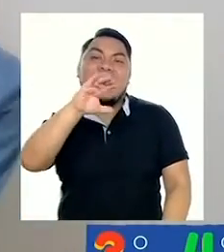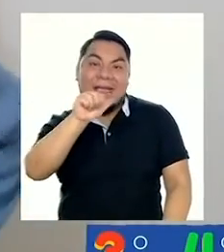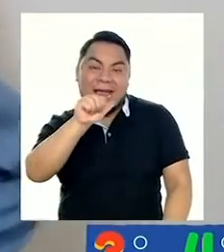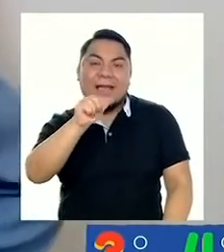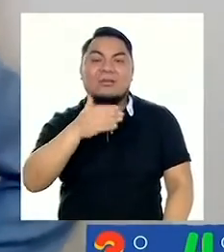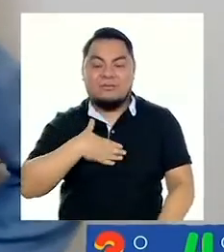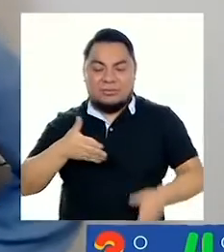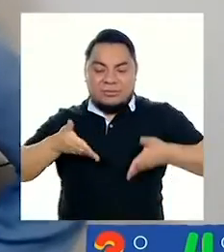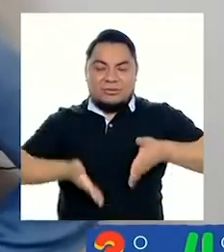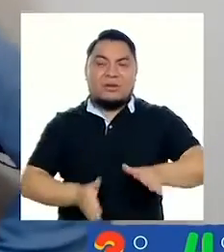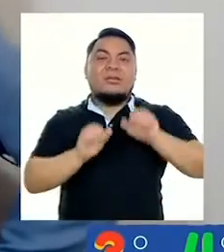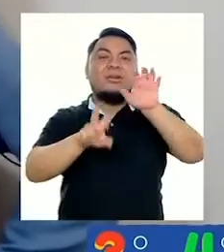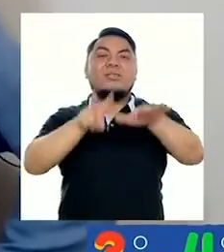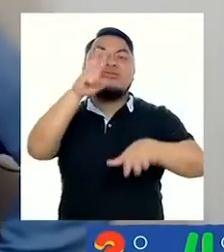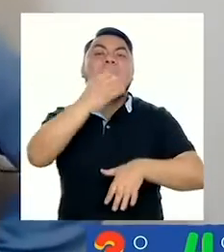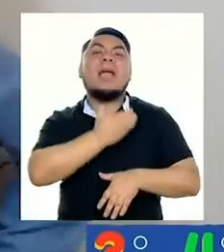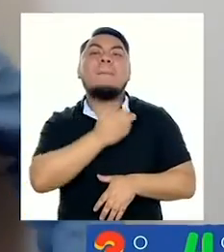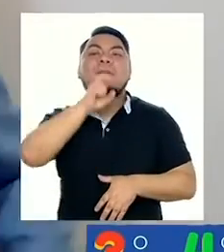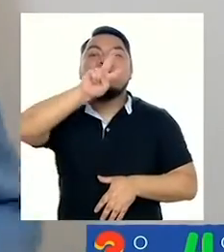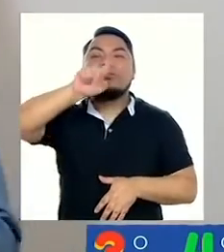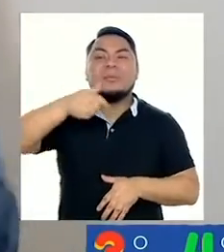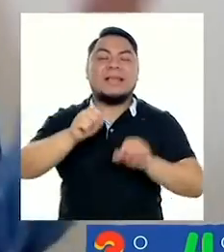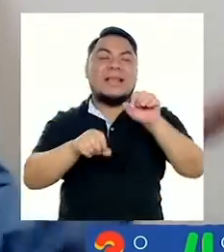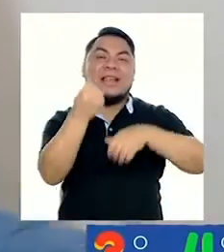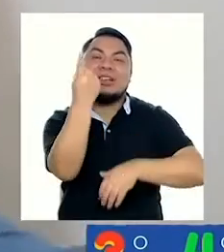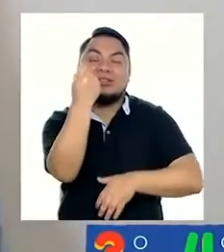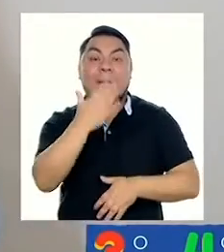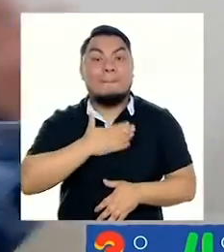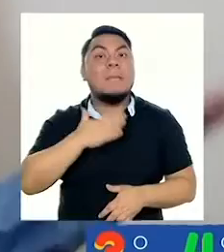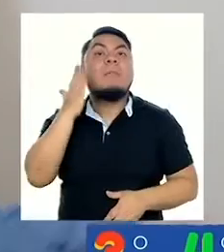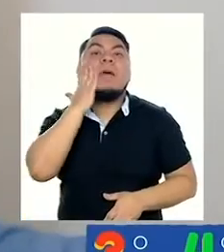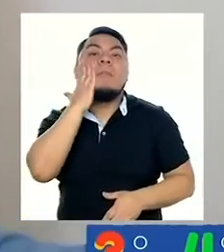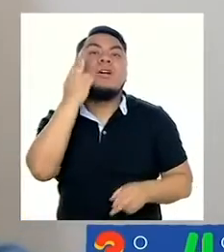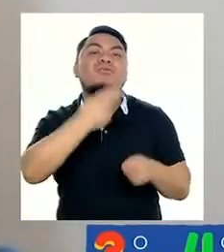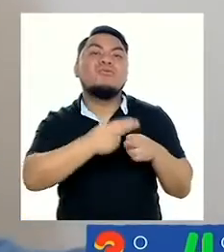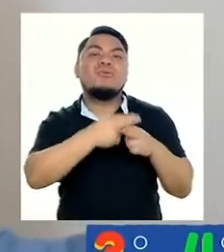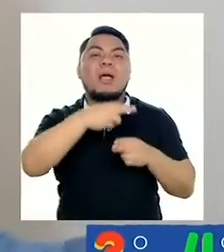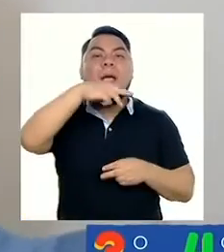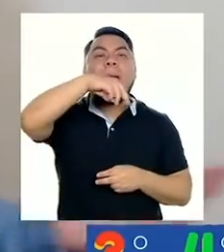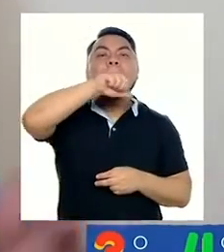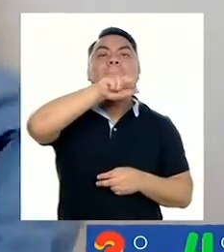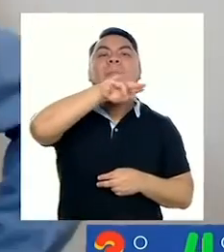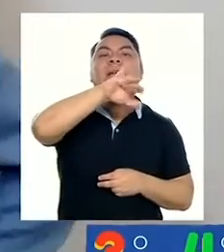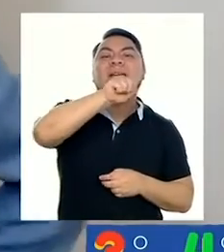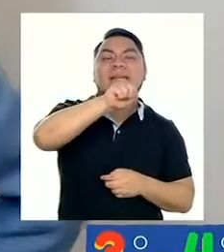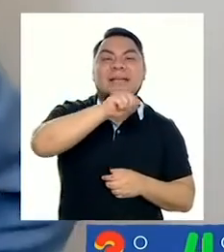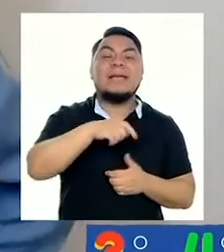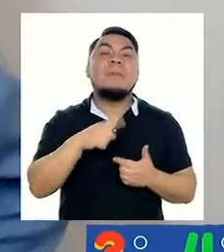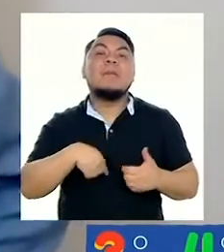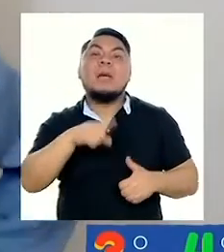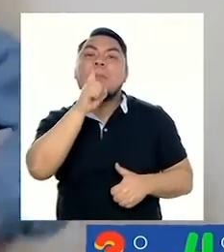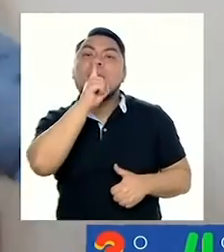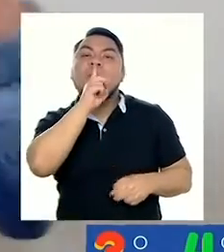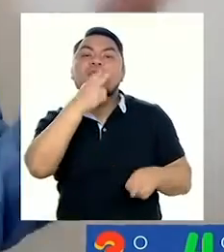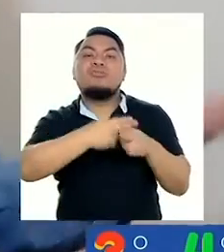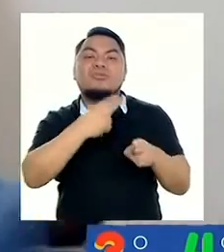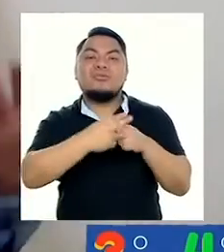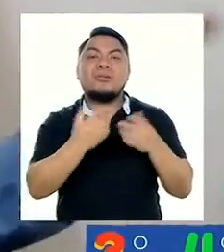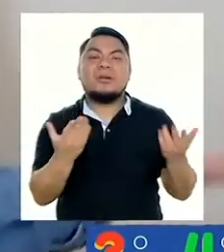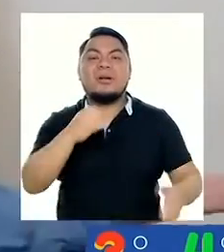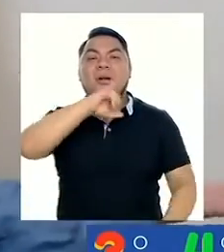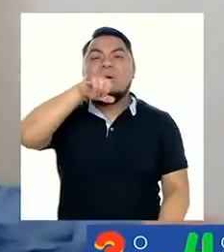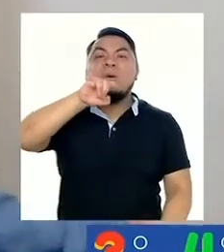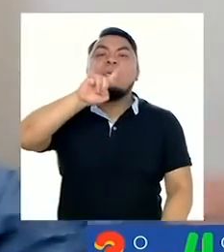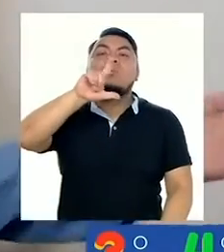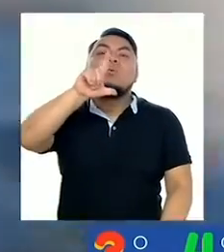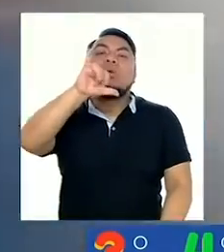Quispe. Nací el 12 de mayo del 2011. Mi mamá se llama Marlene Quispe Ochoa. Y mi papá se llama